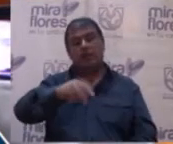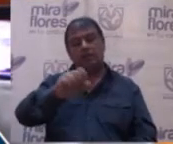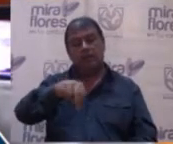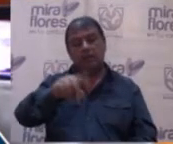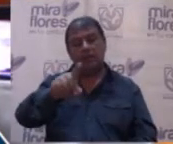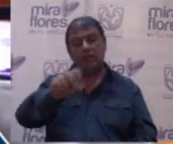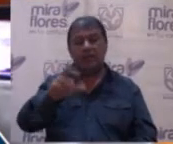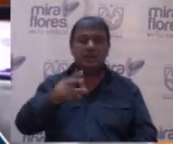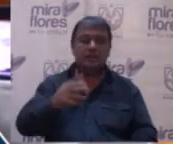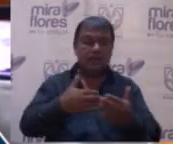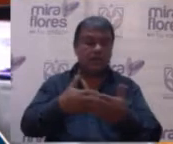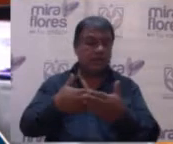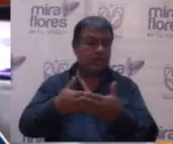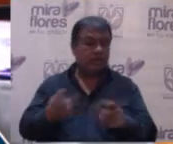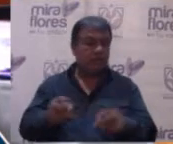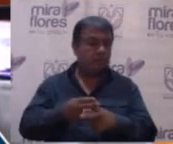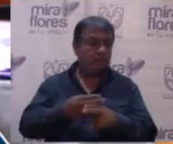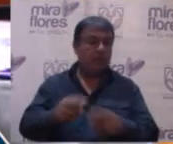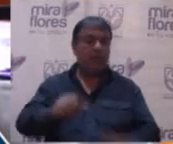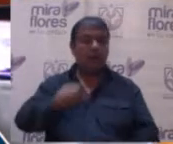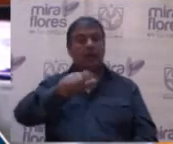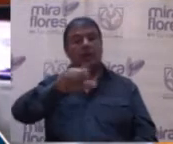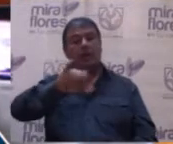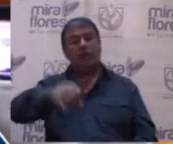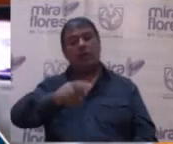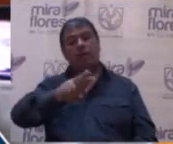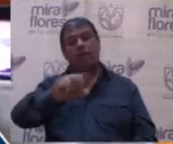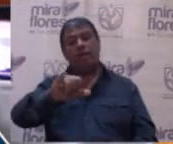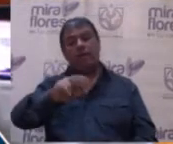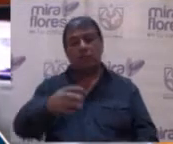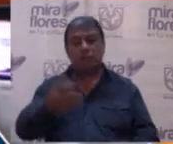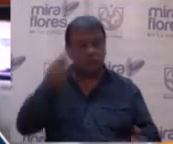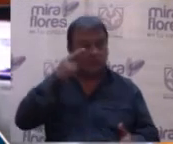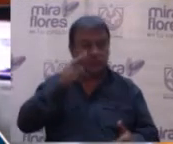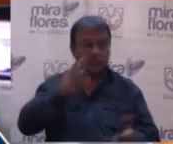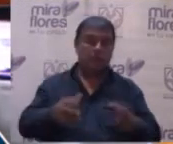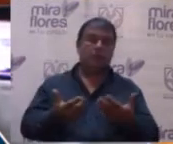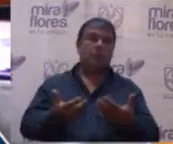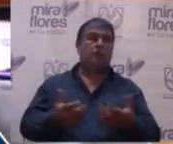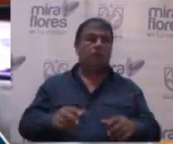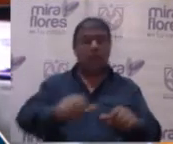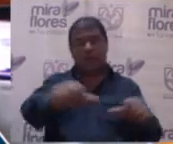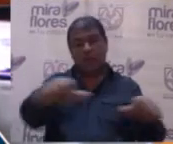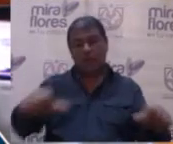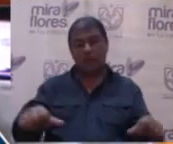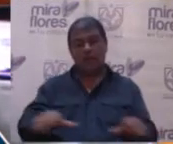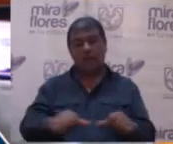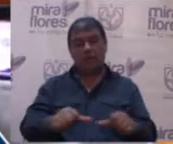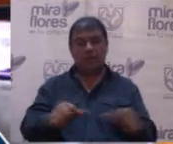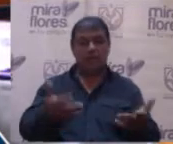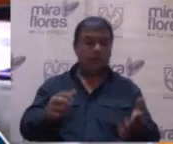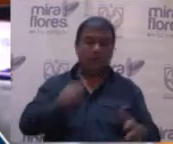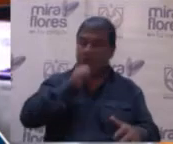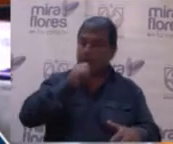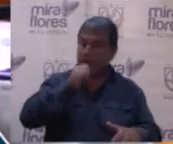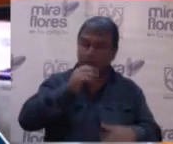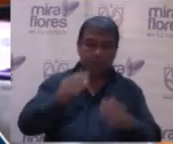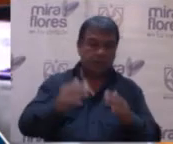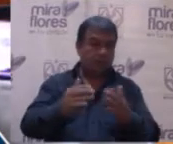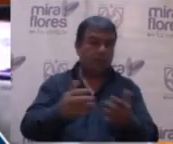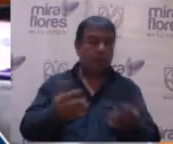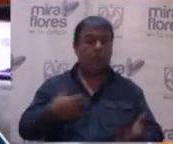está relativamente cerca al Jovín, por lo tanto quedaría una zona, digamos, un tanto descubierta. Yo entiendo